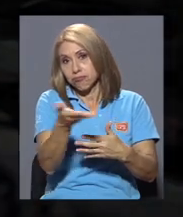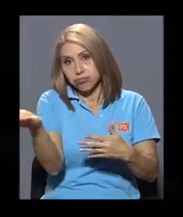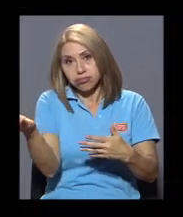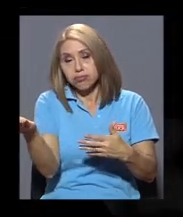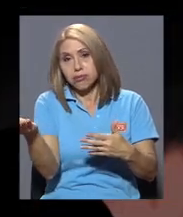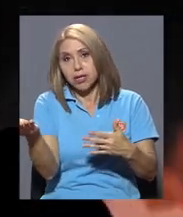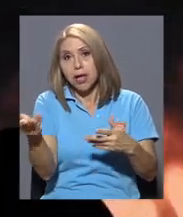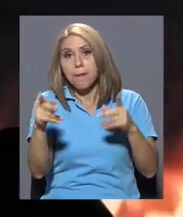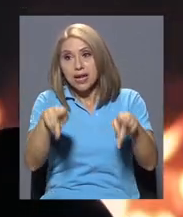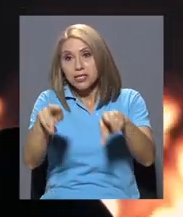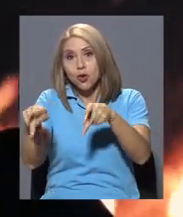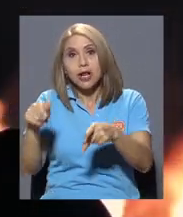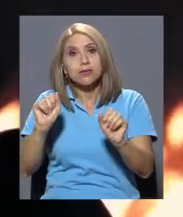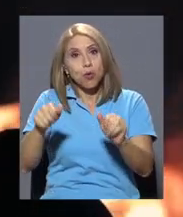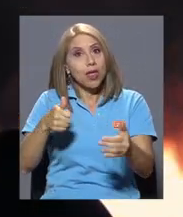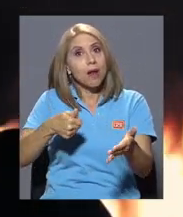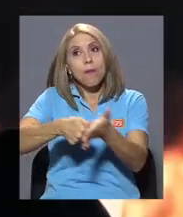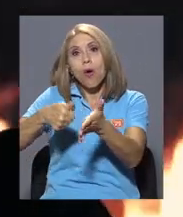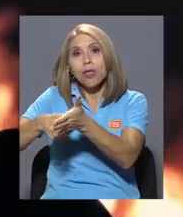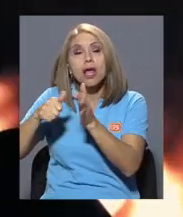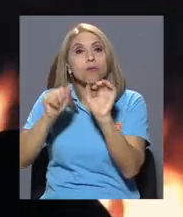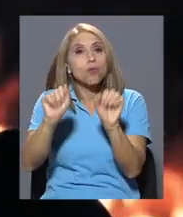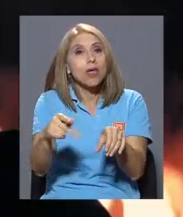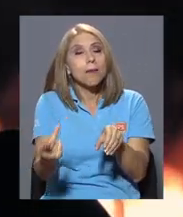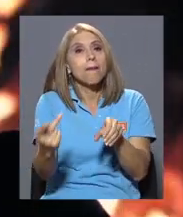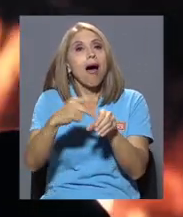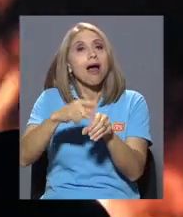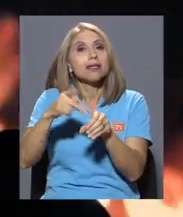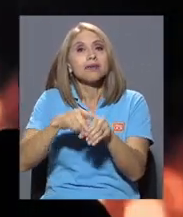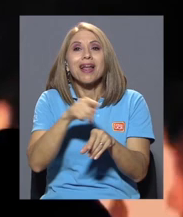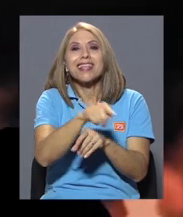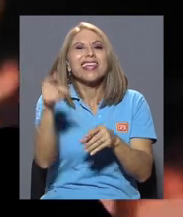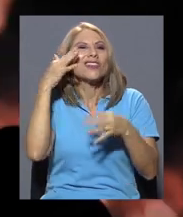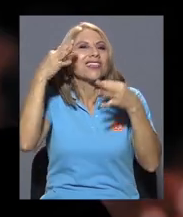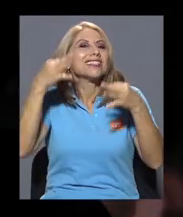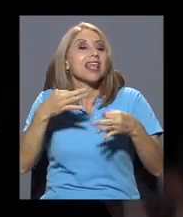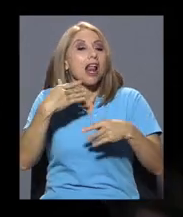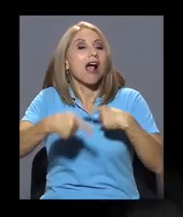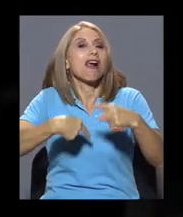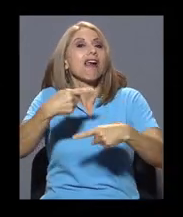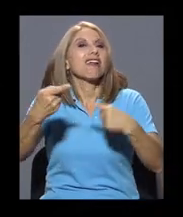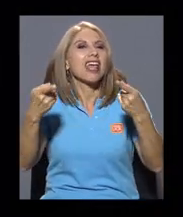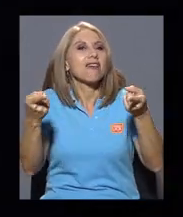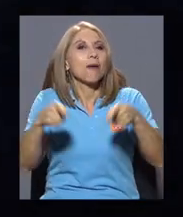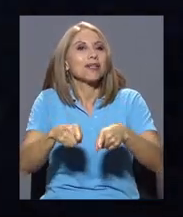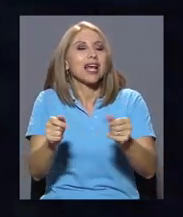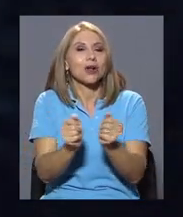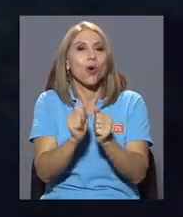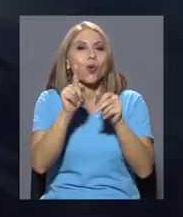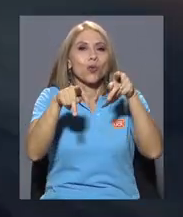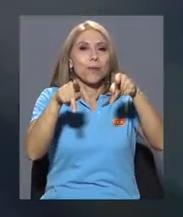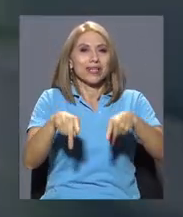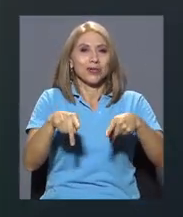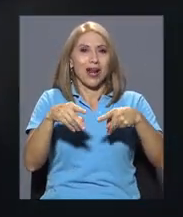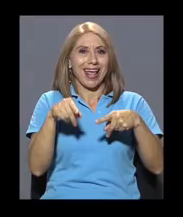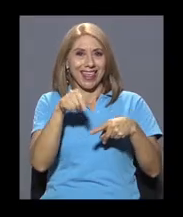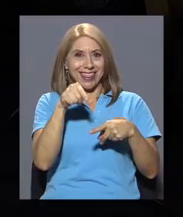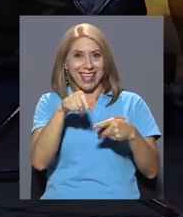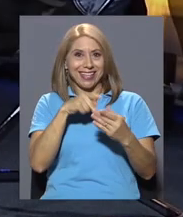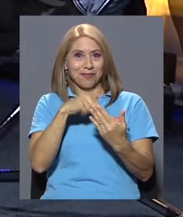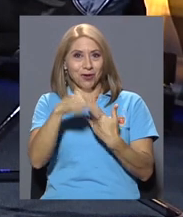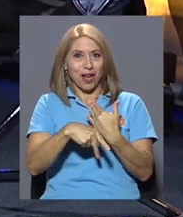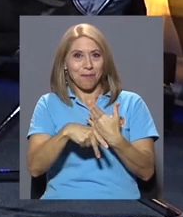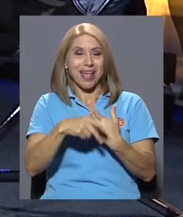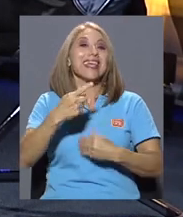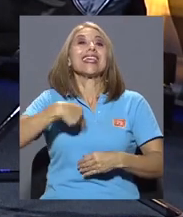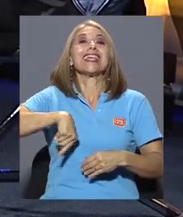abrir un espacio de votación al público para que decidieran qué pasará o qué iba a pasar con uno de los personajes en específico y que nosotros pudiéramos